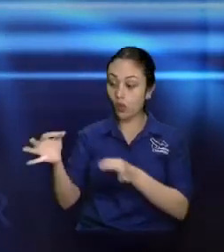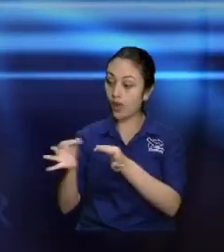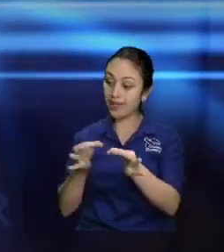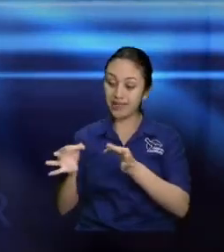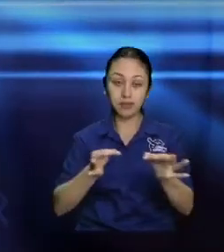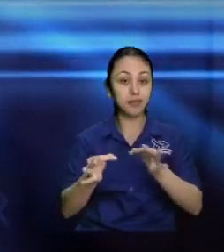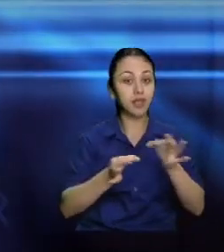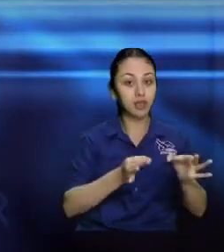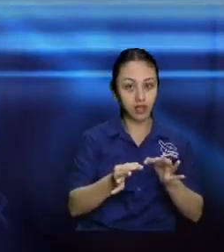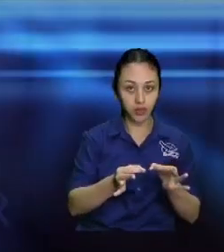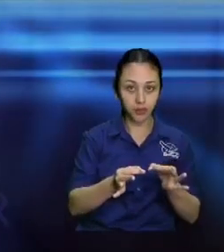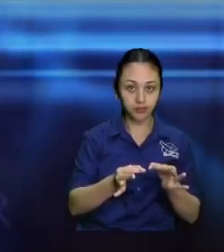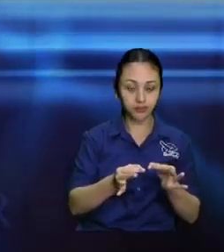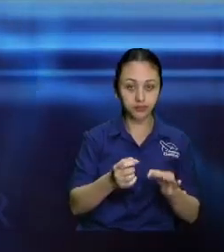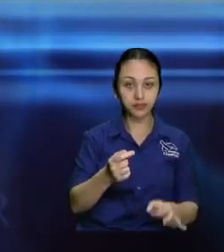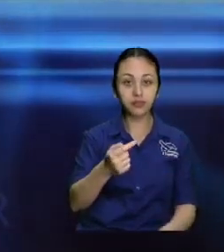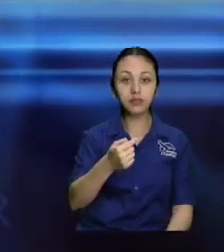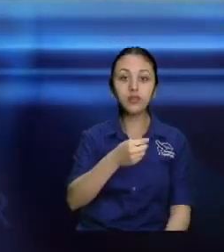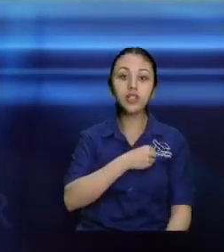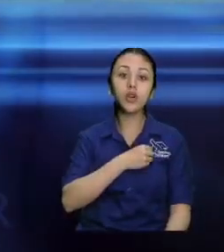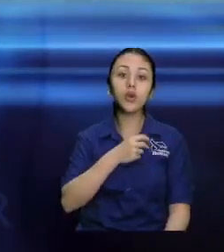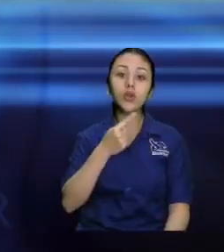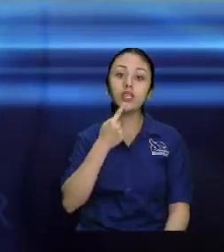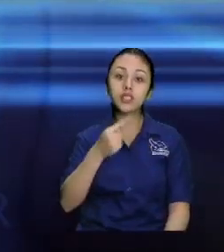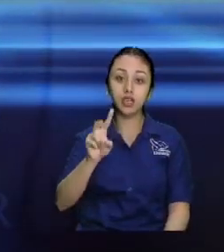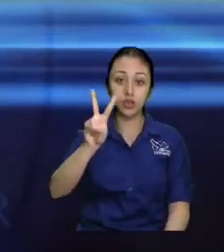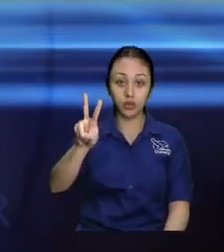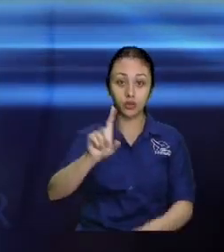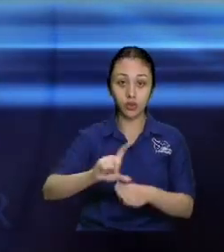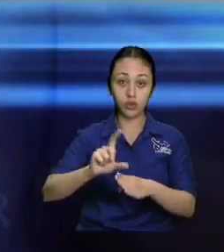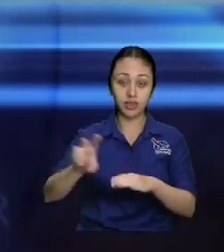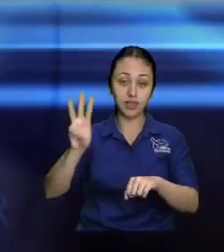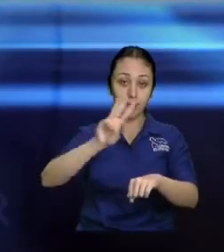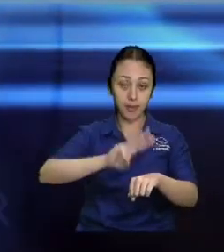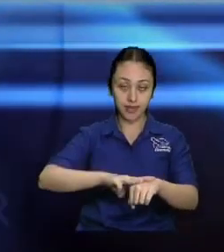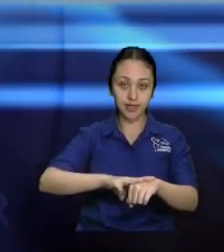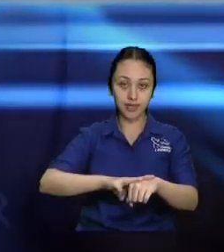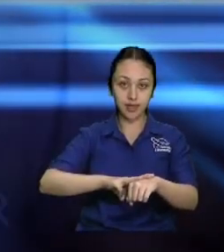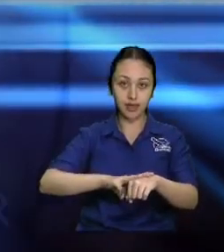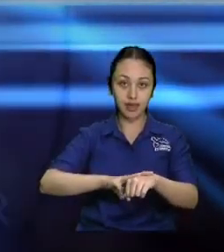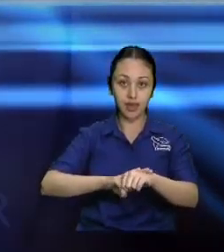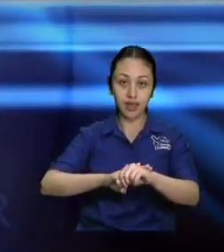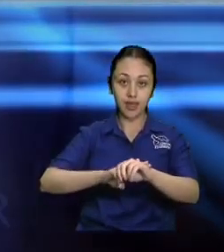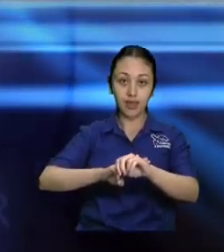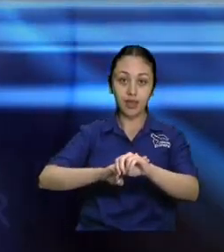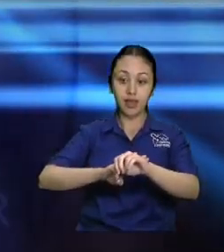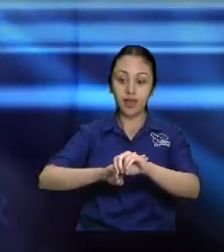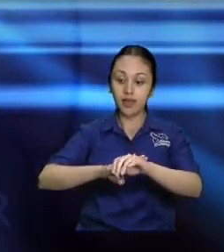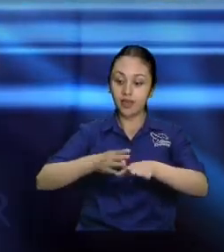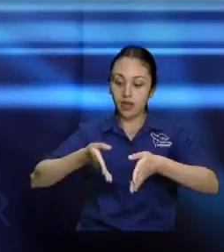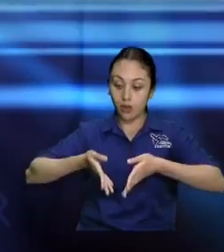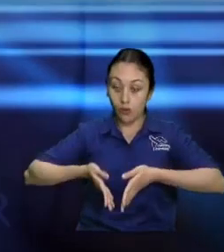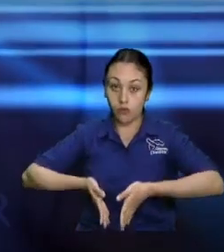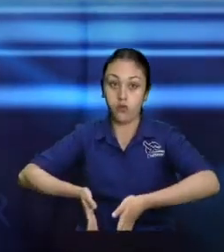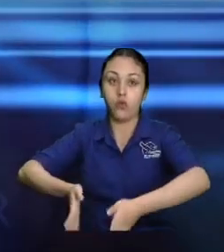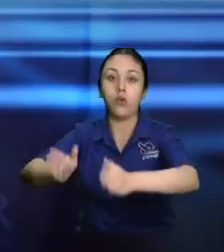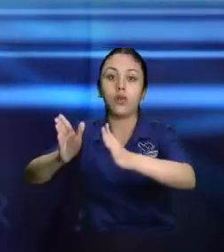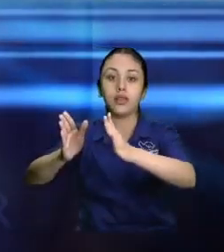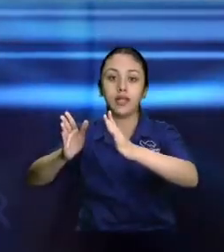explicando esto, y entonces solo quiero decir dos cosas más de enderezar y después quiero hablar un poquitito de allanar el camino.